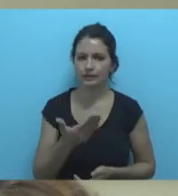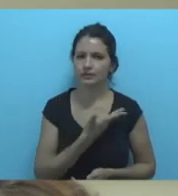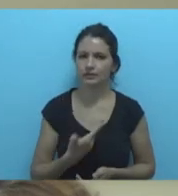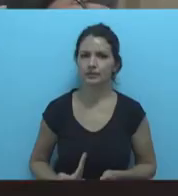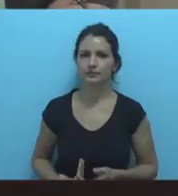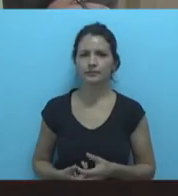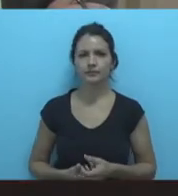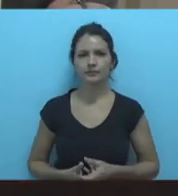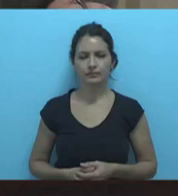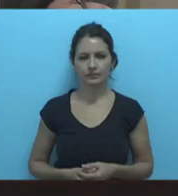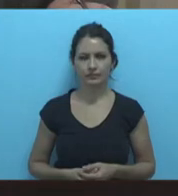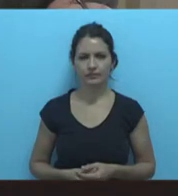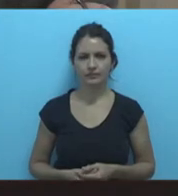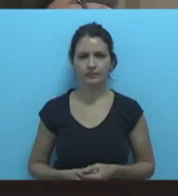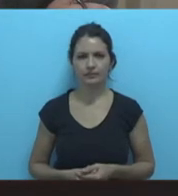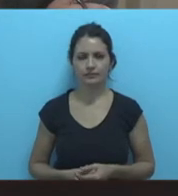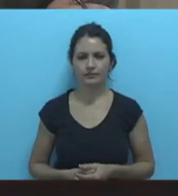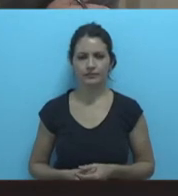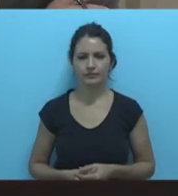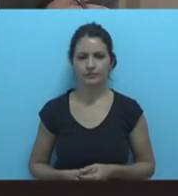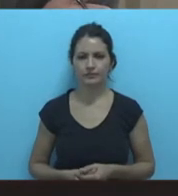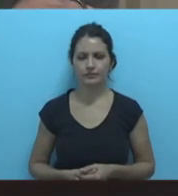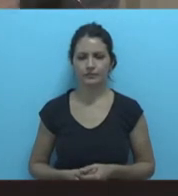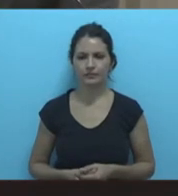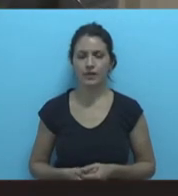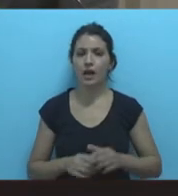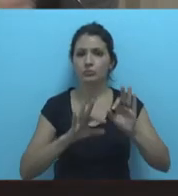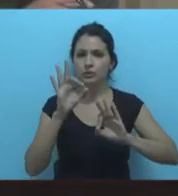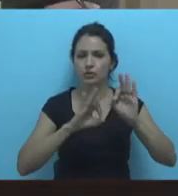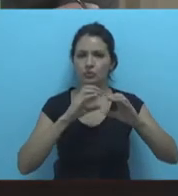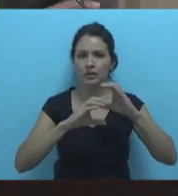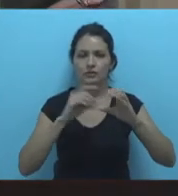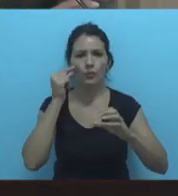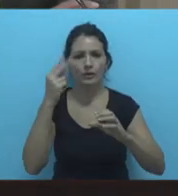presidente. Gracias, diputada. Proyecto de comunicación